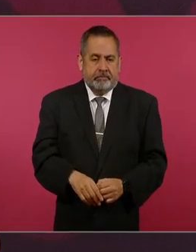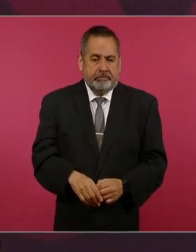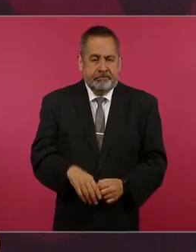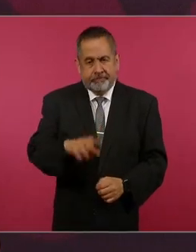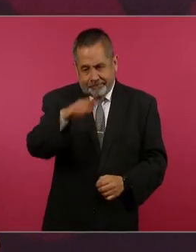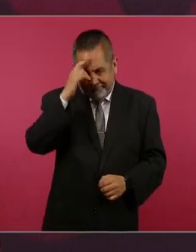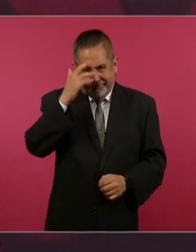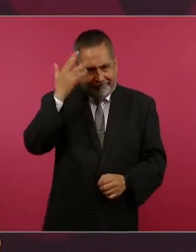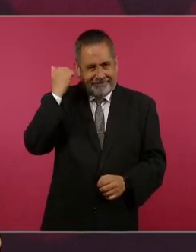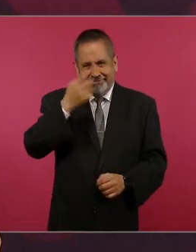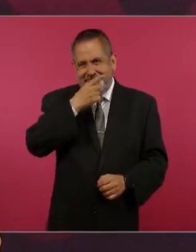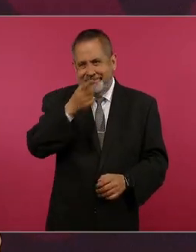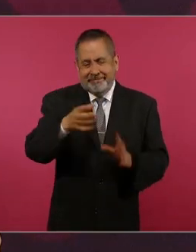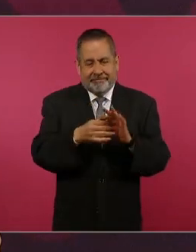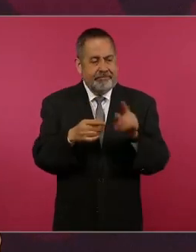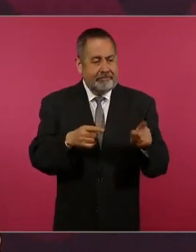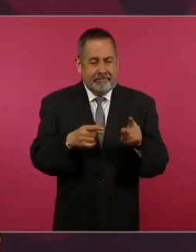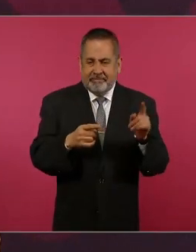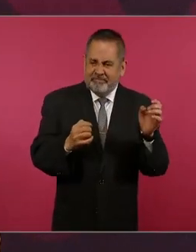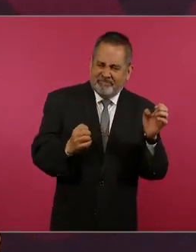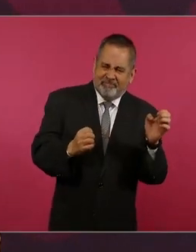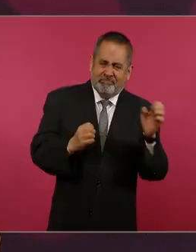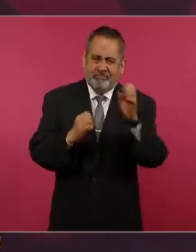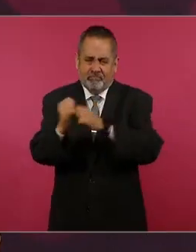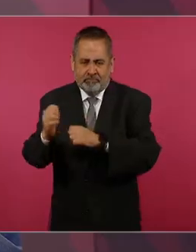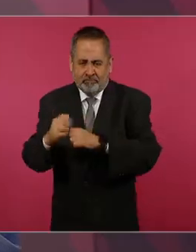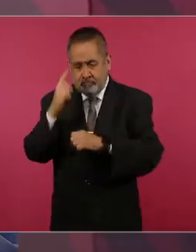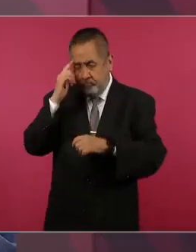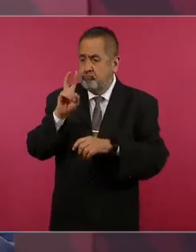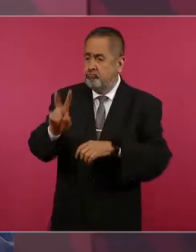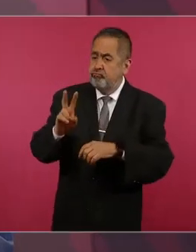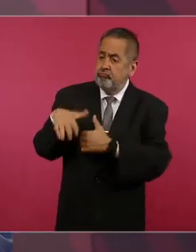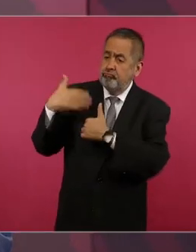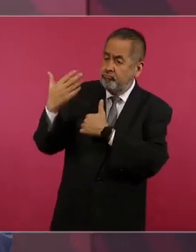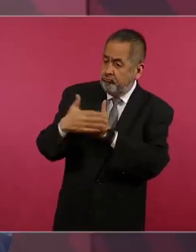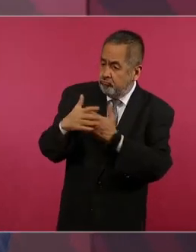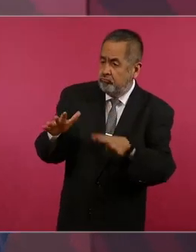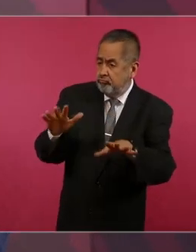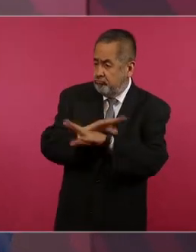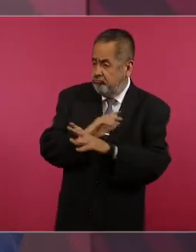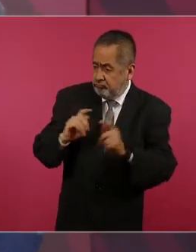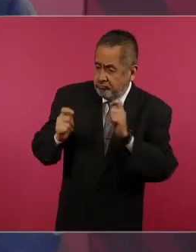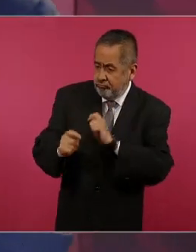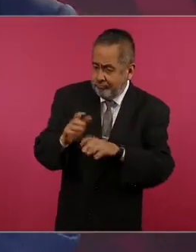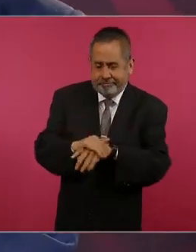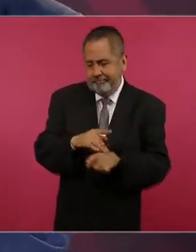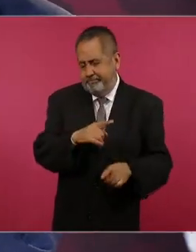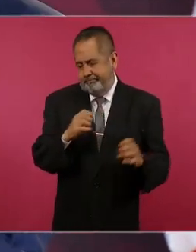cuando engañaron que iba a haber un cambio, luego decía